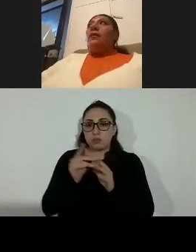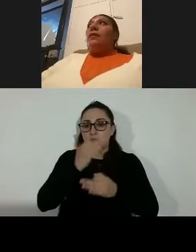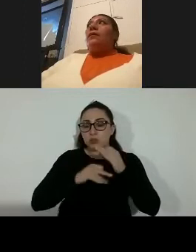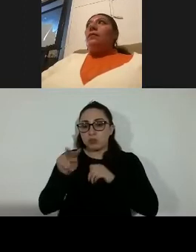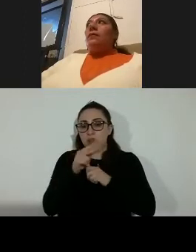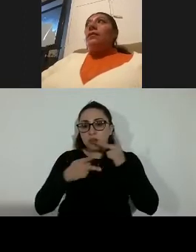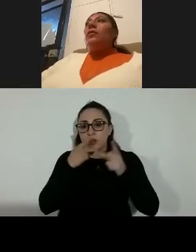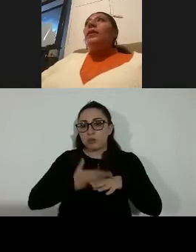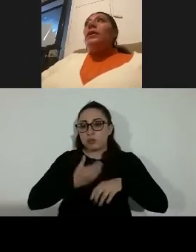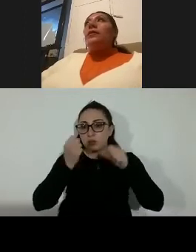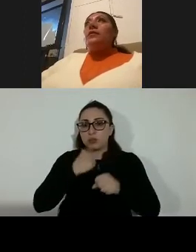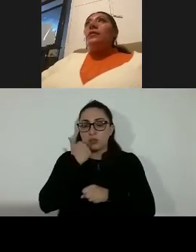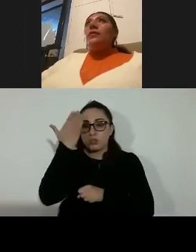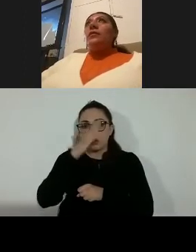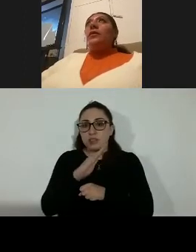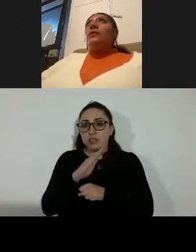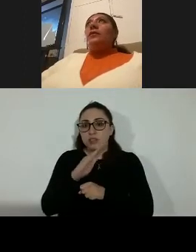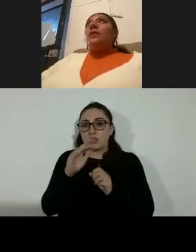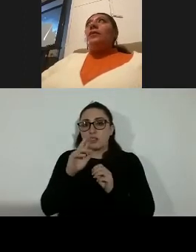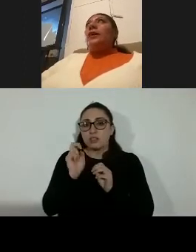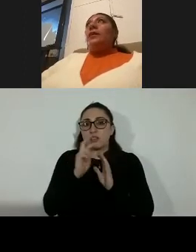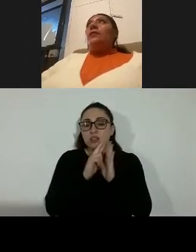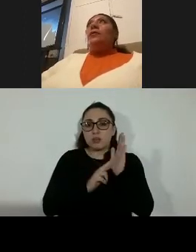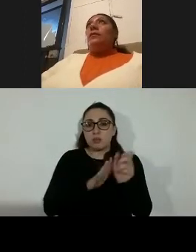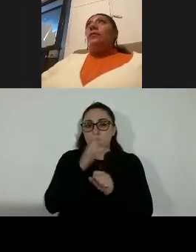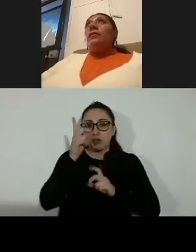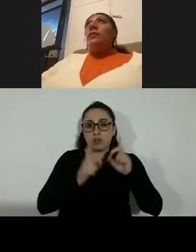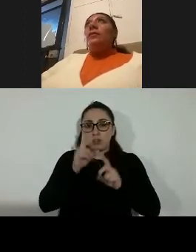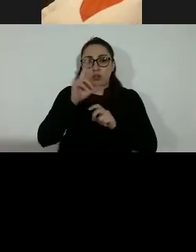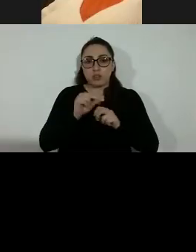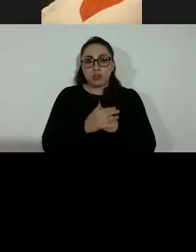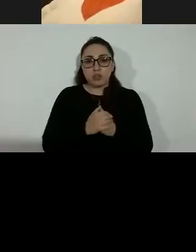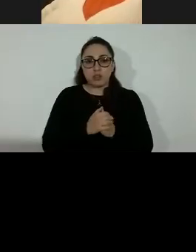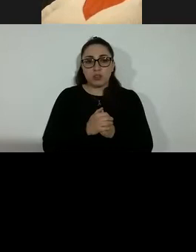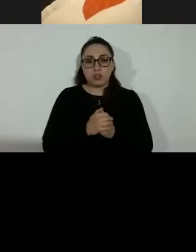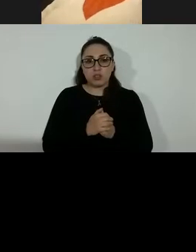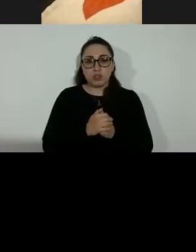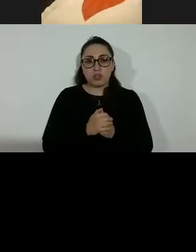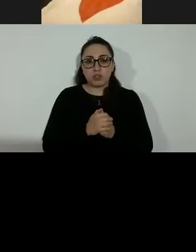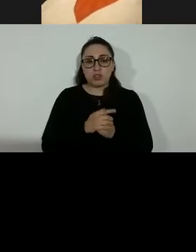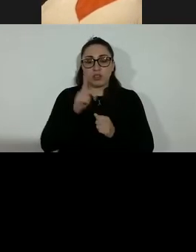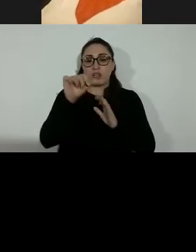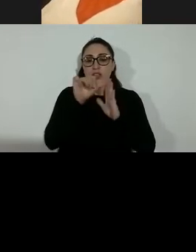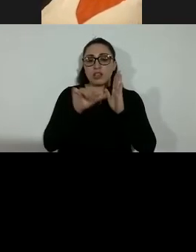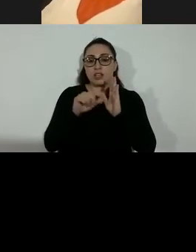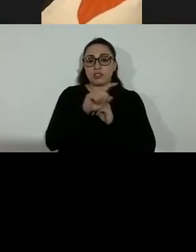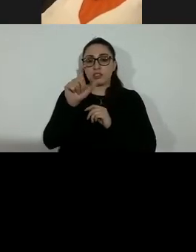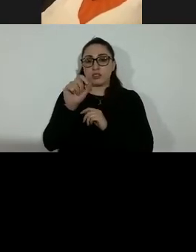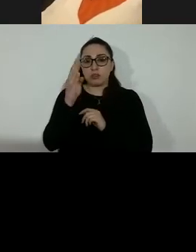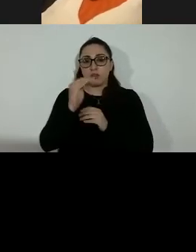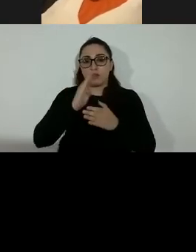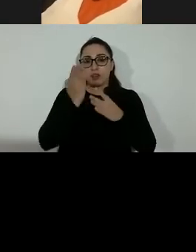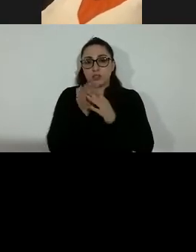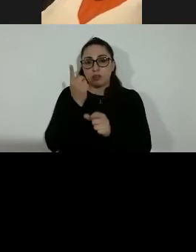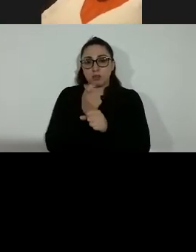quisiera conocer el fundamento para salir de esta ignorancia en la que me encuentro. 129, fracción